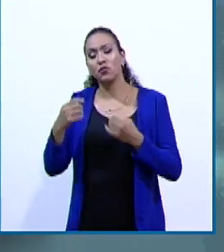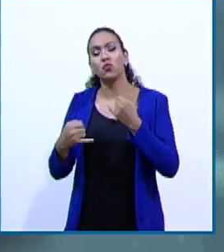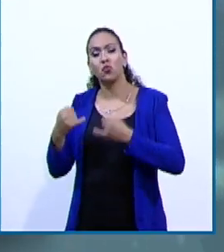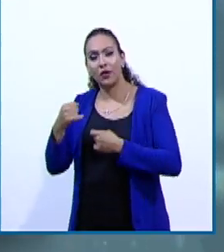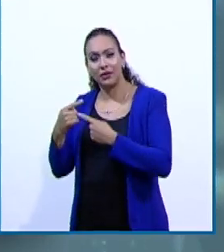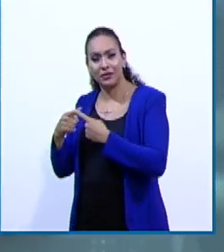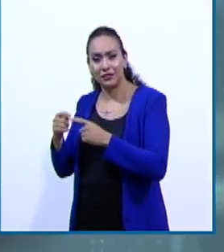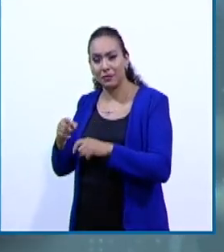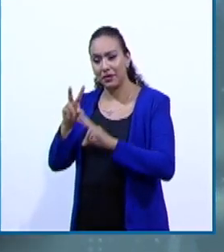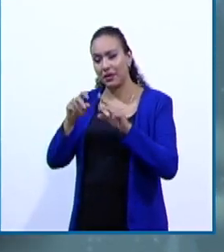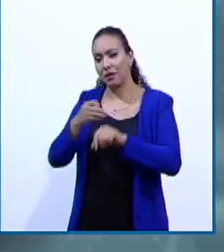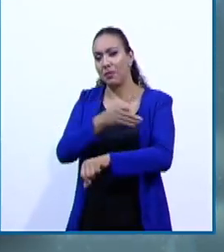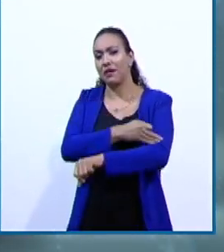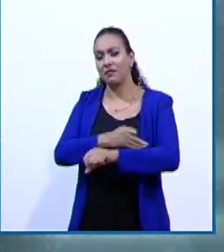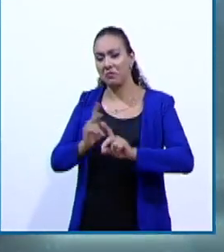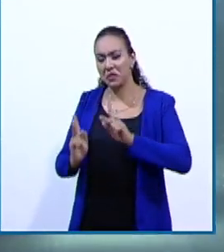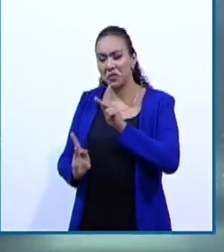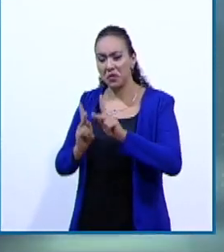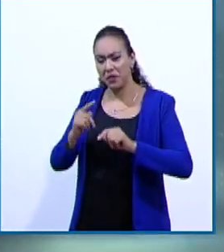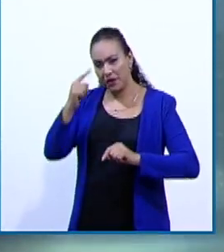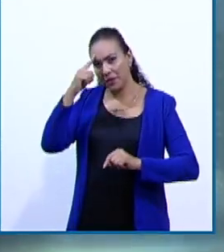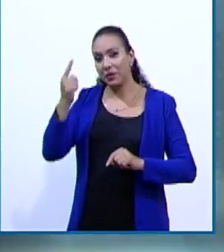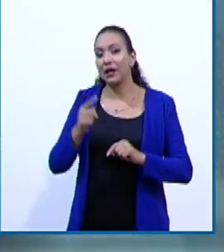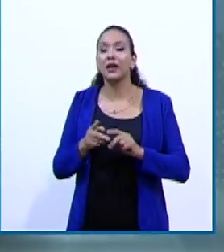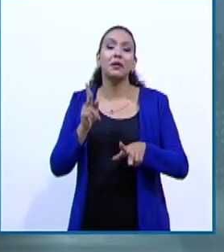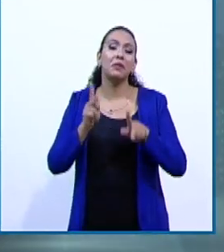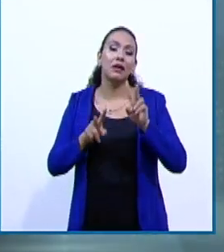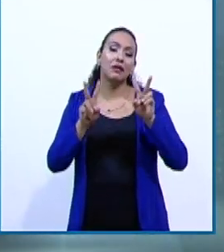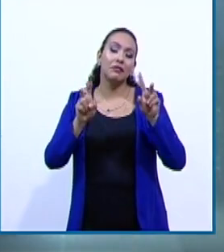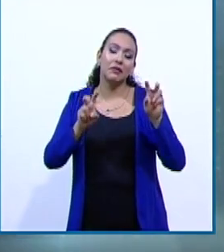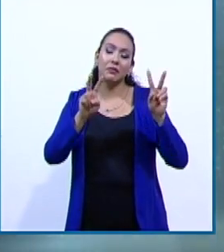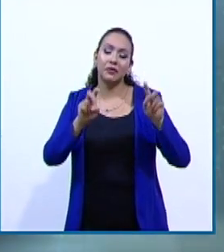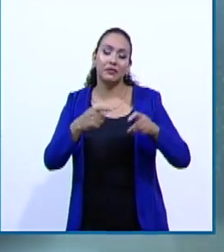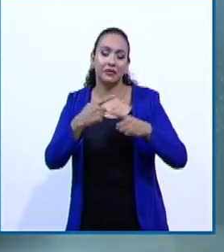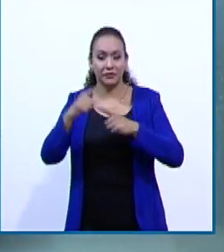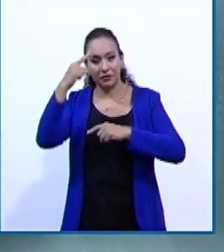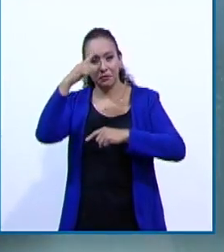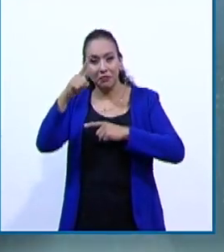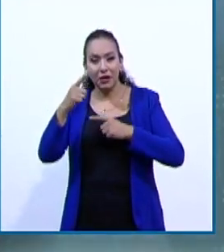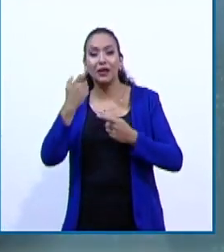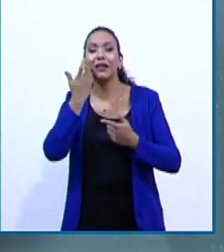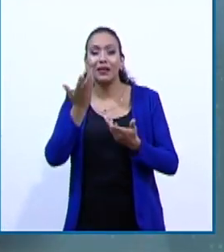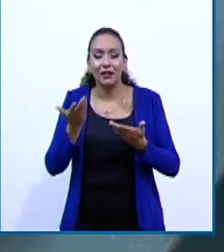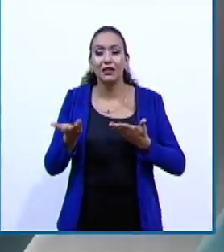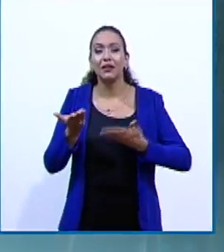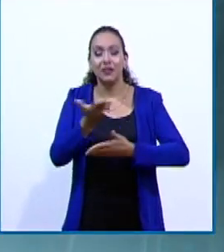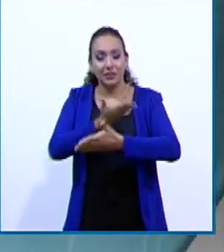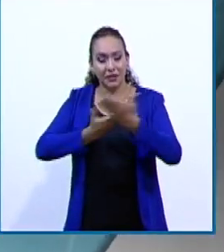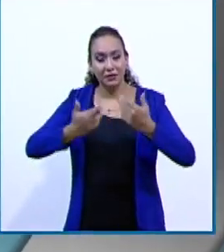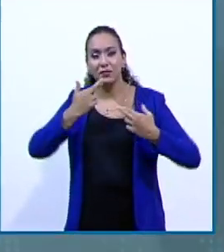en materia familiar para abordar diversos temas con el objetivo de mejorar el servicio a la ciudadanía.